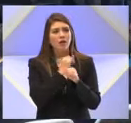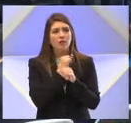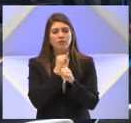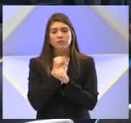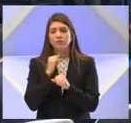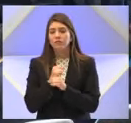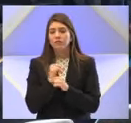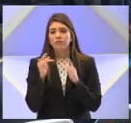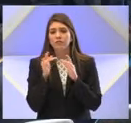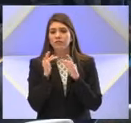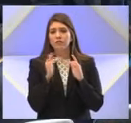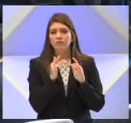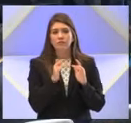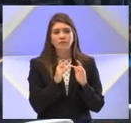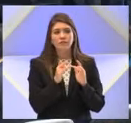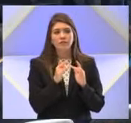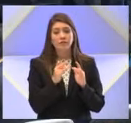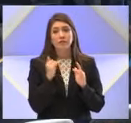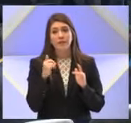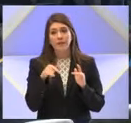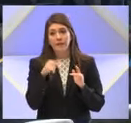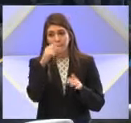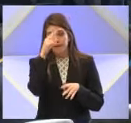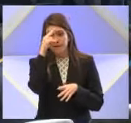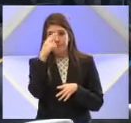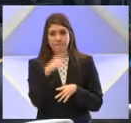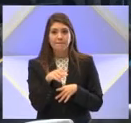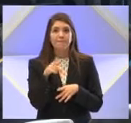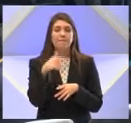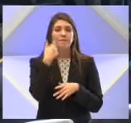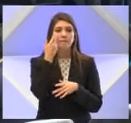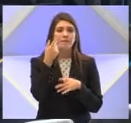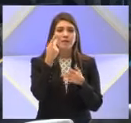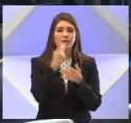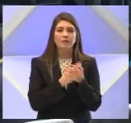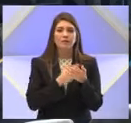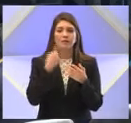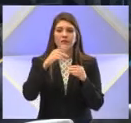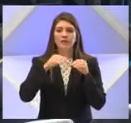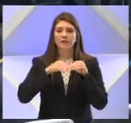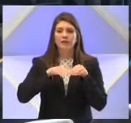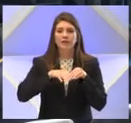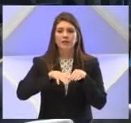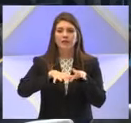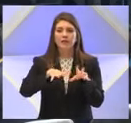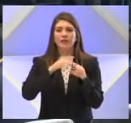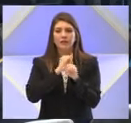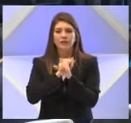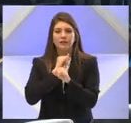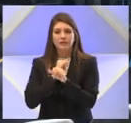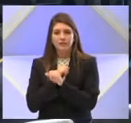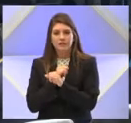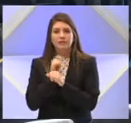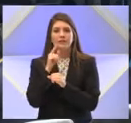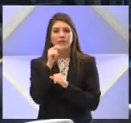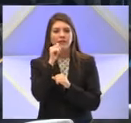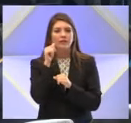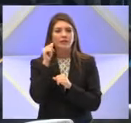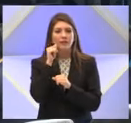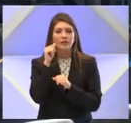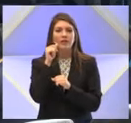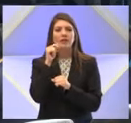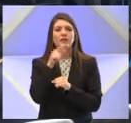y en méxico según el programa de cobertura social ayer publicado por la secretaría de comunicaciones